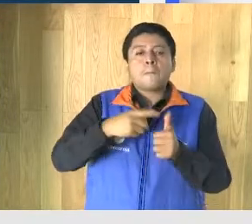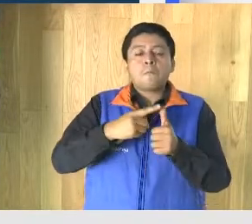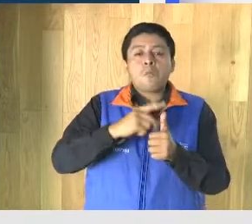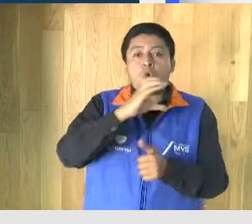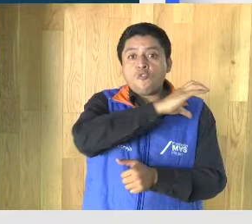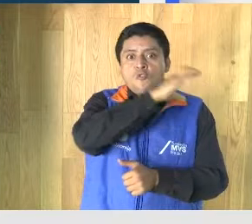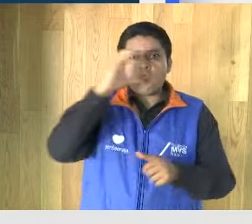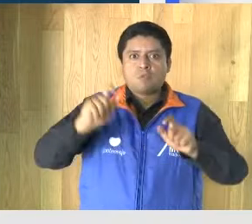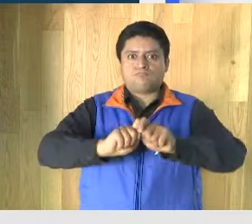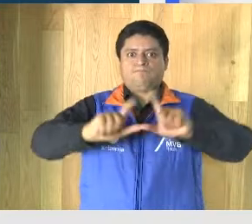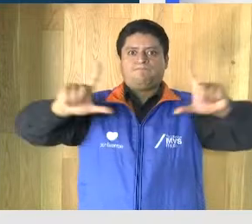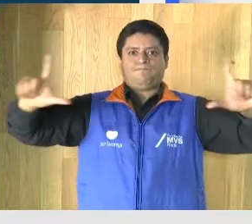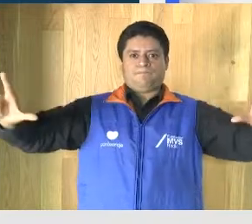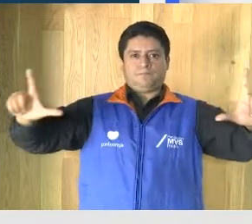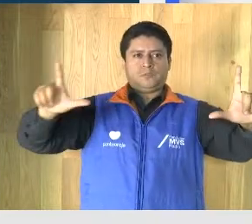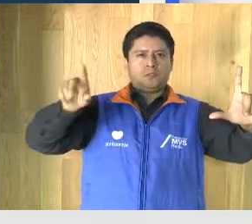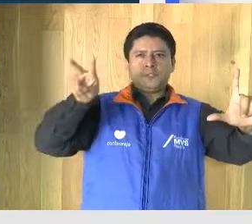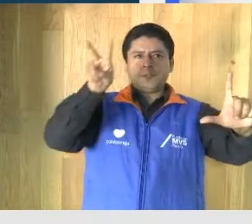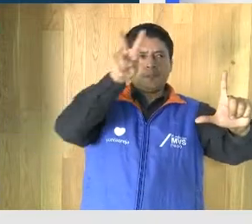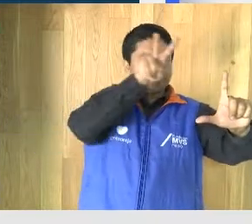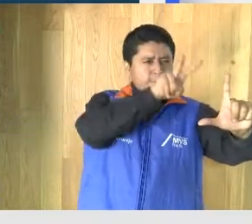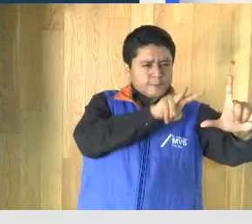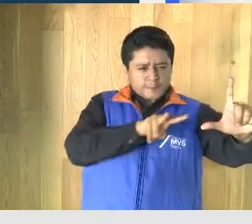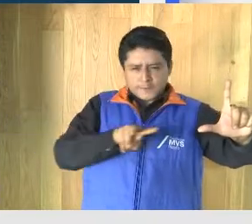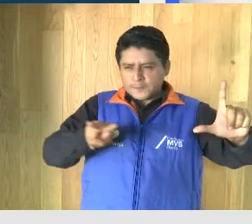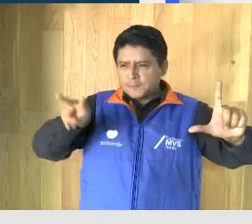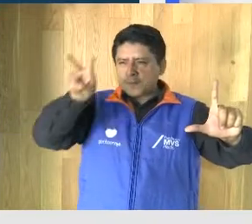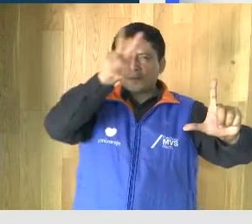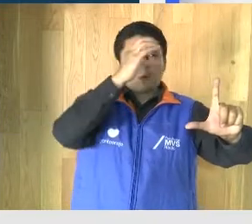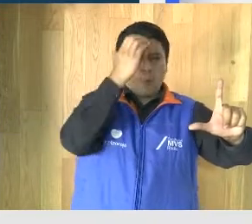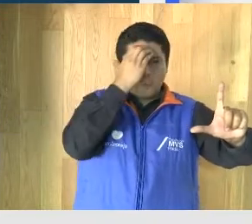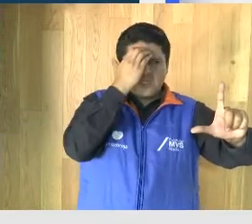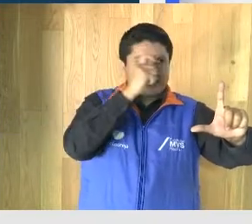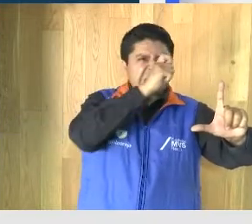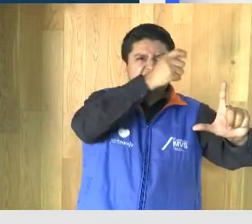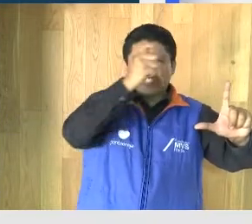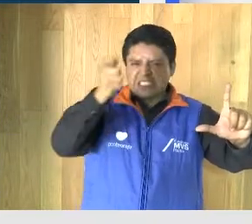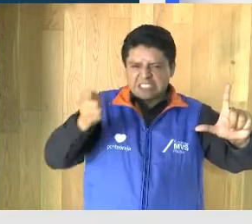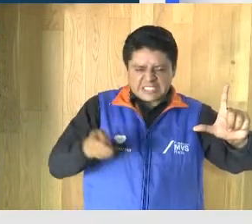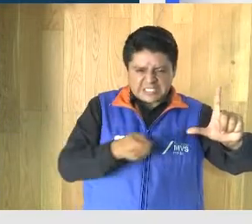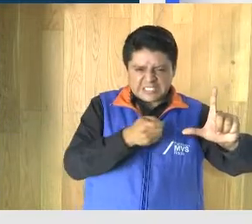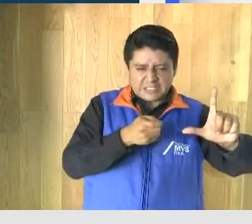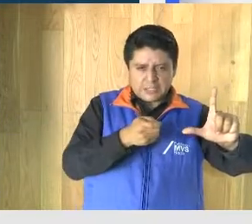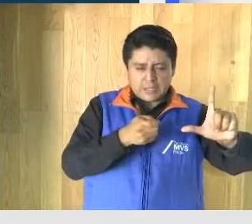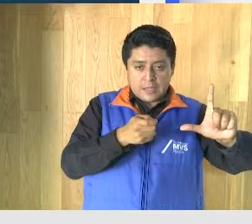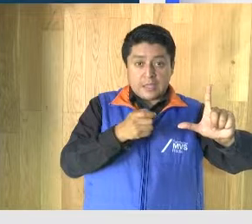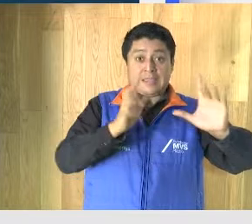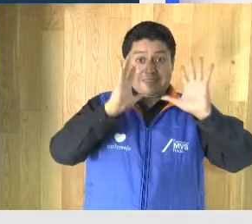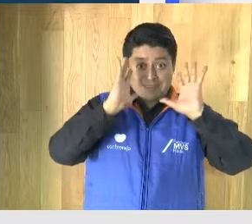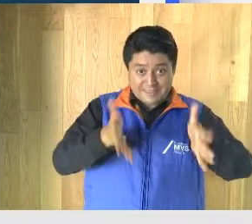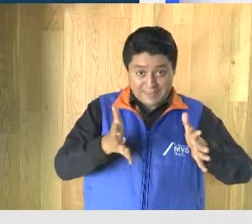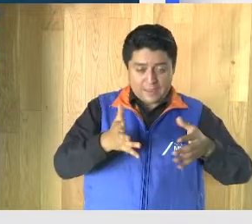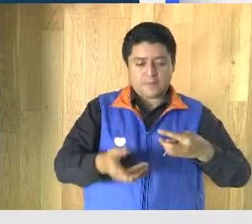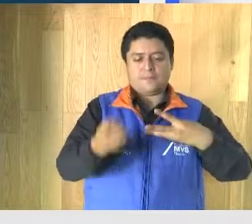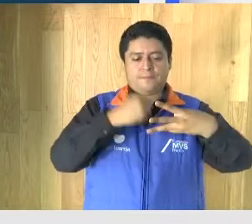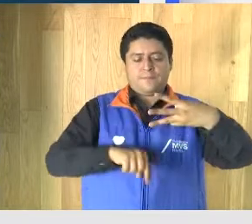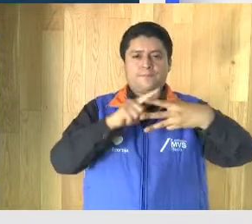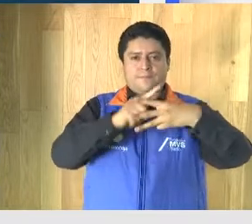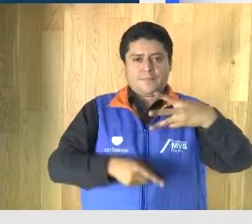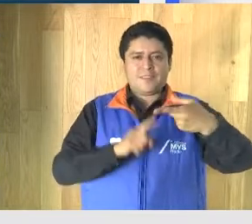de irnos, como, digamos, a los 3 pilares de la sostenibilidad, que como sabéis son el ambiental, el social y la gobernanza, pero